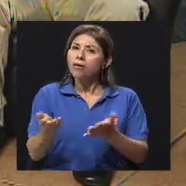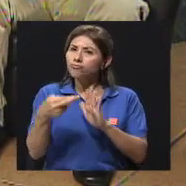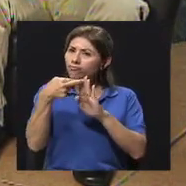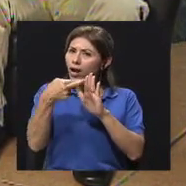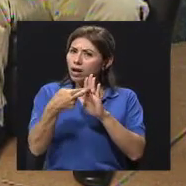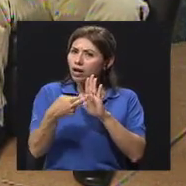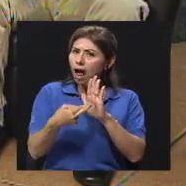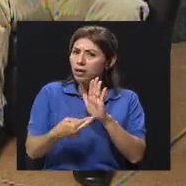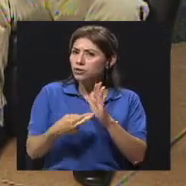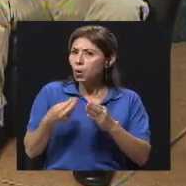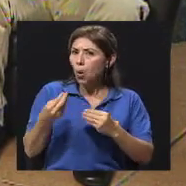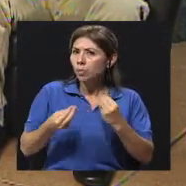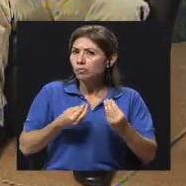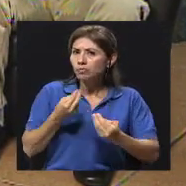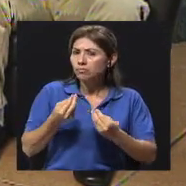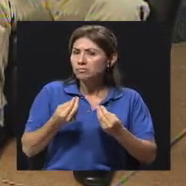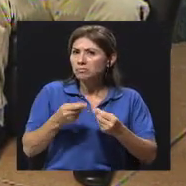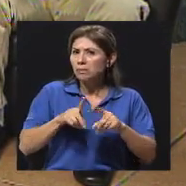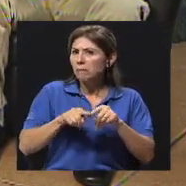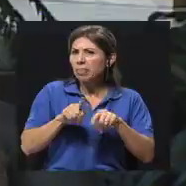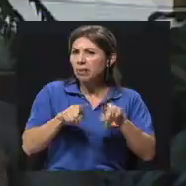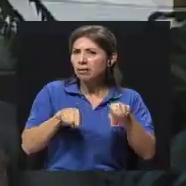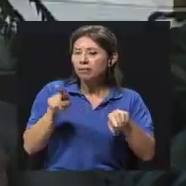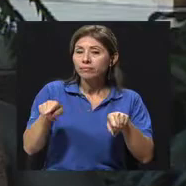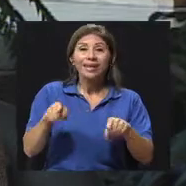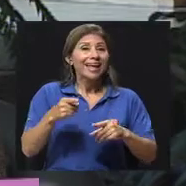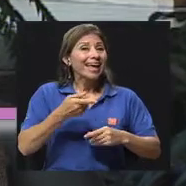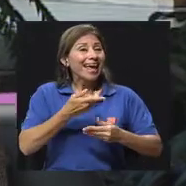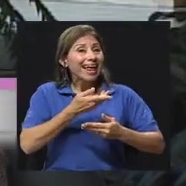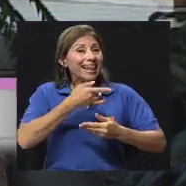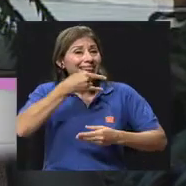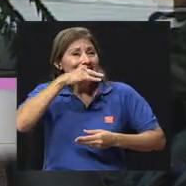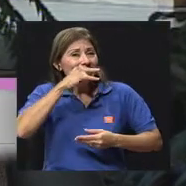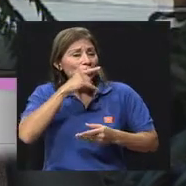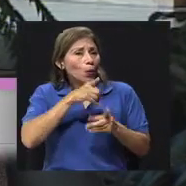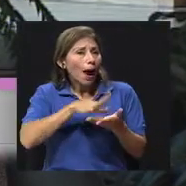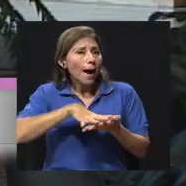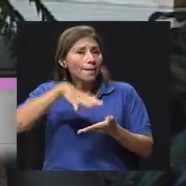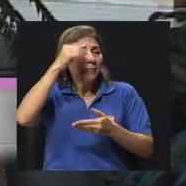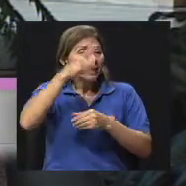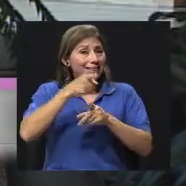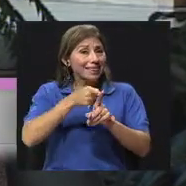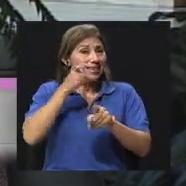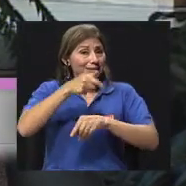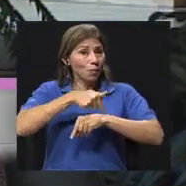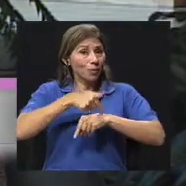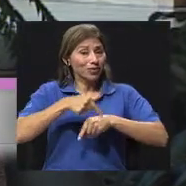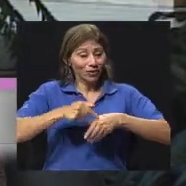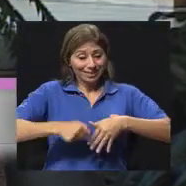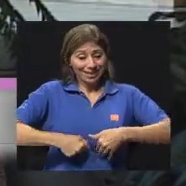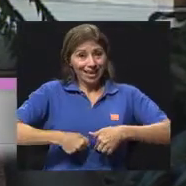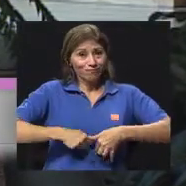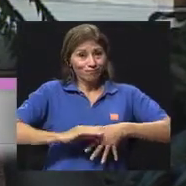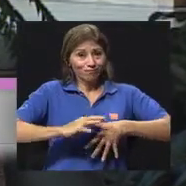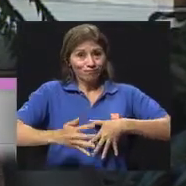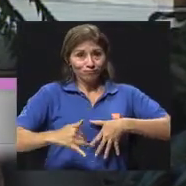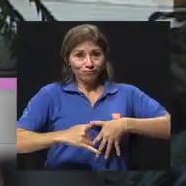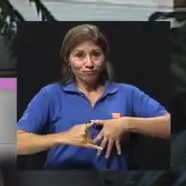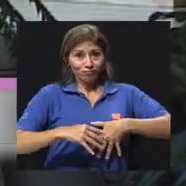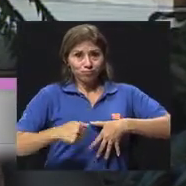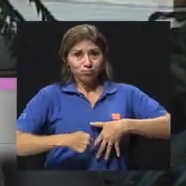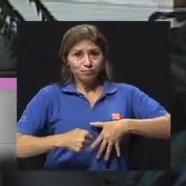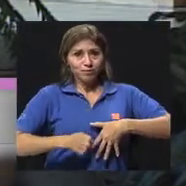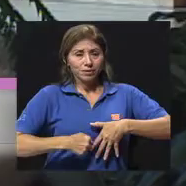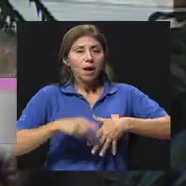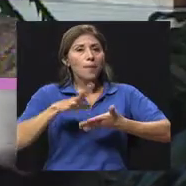alguna regla al respecto, o más bien es muy diverso? El niño aprende desde que está en el vientre de la madre. Va aprendiendo de acuerdo a sus